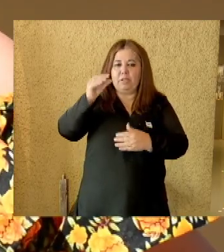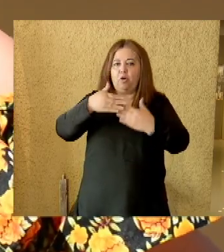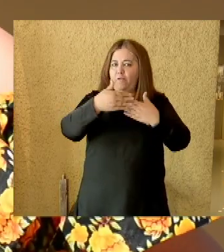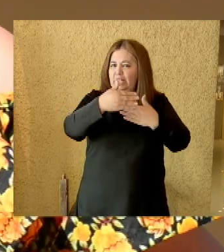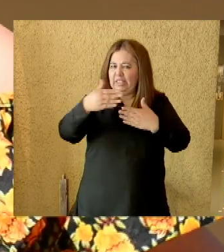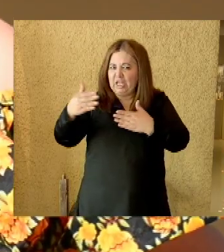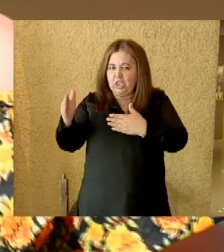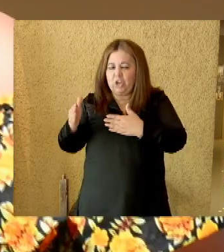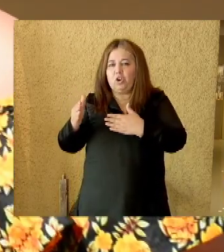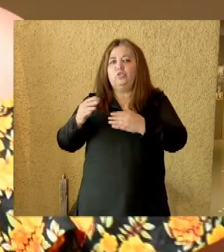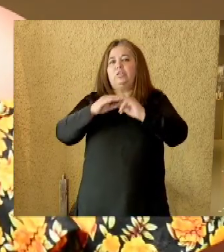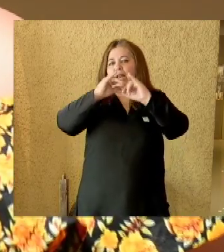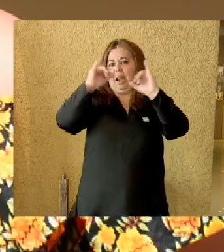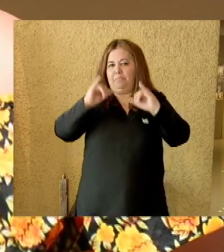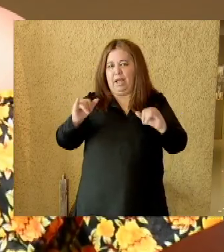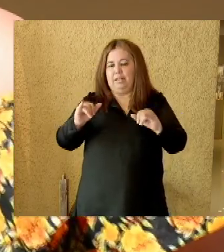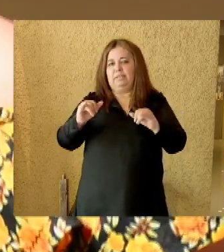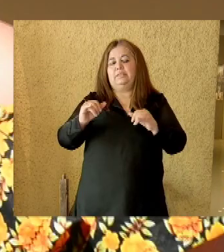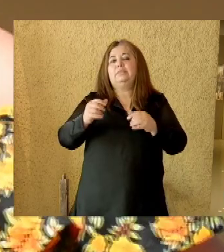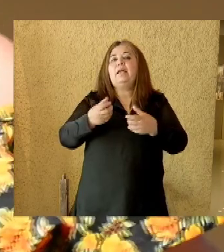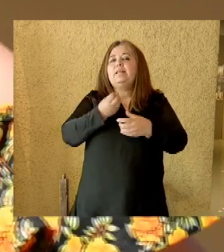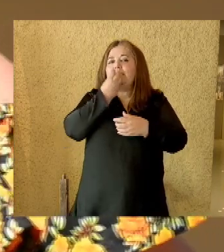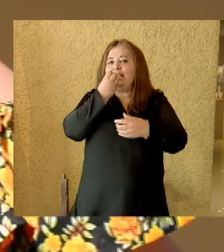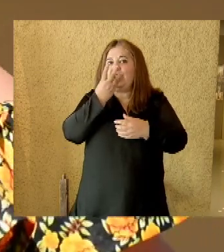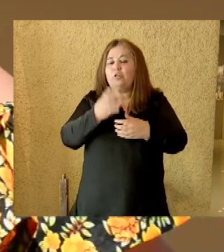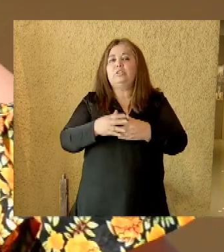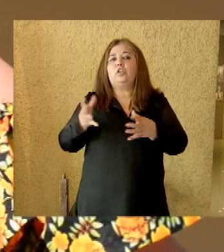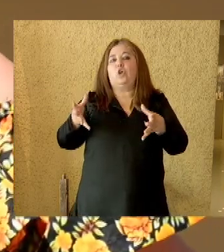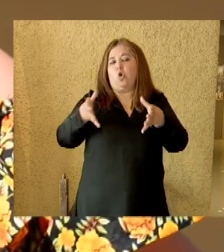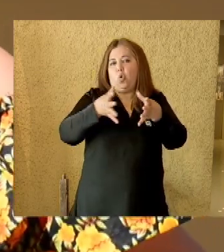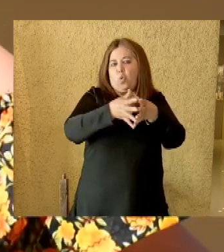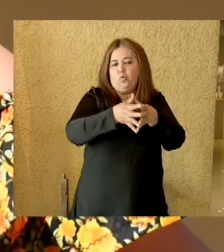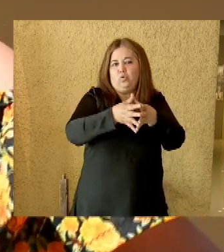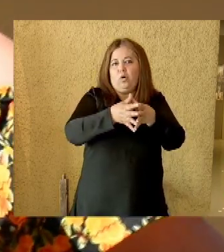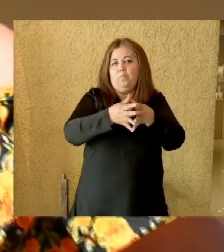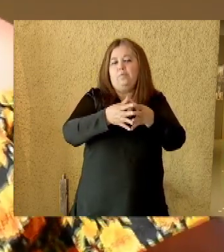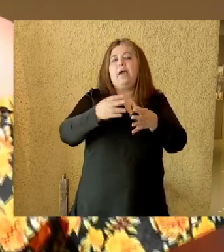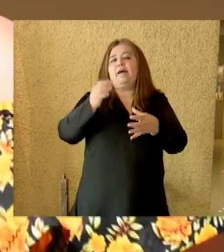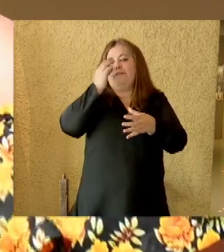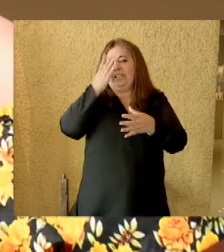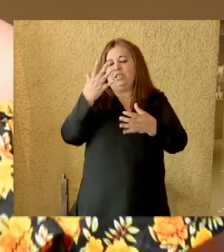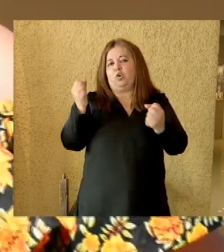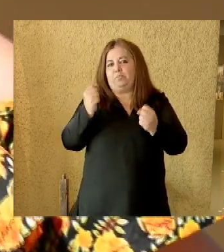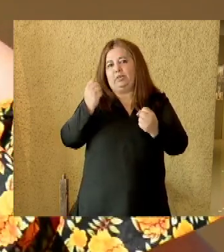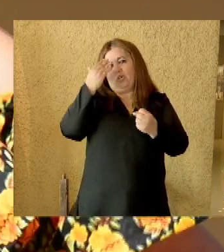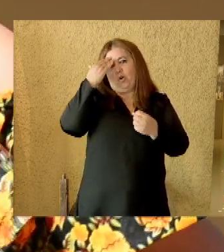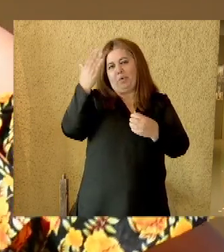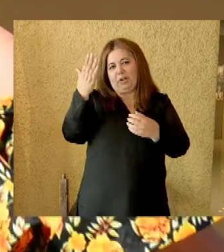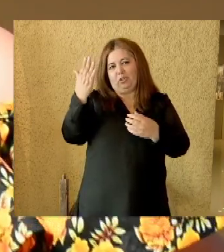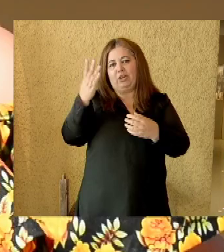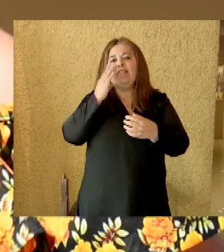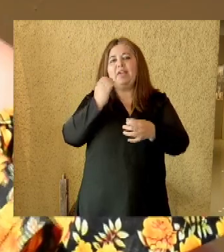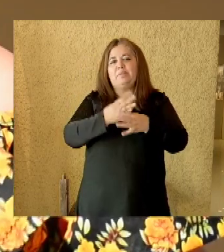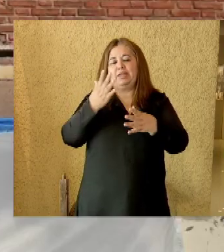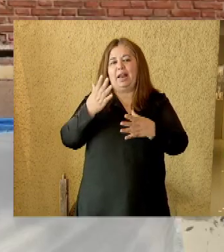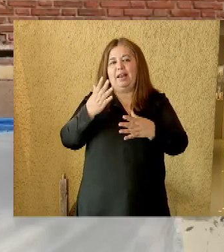del departamento de La Paz y Santa Rosa, nos sumamos a esta iniciativa para conmemorar este día tan especial para los argentinos. ¡Viva la